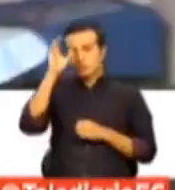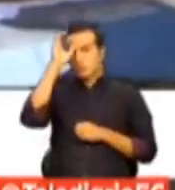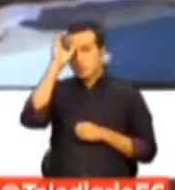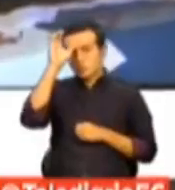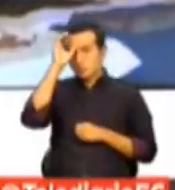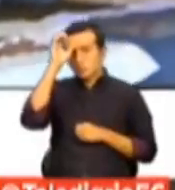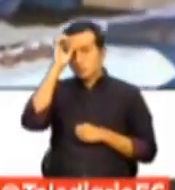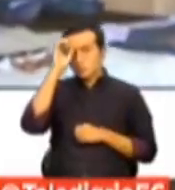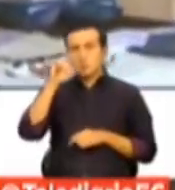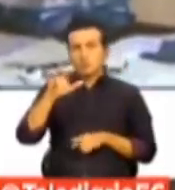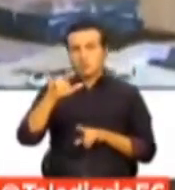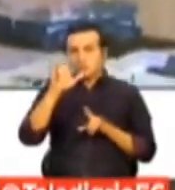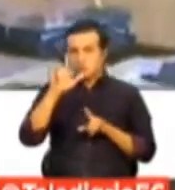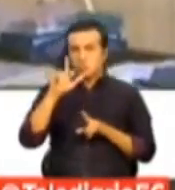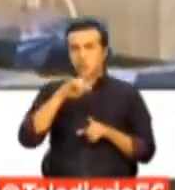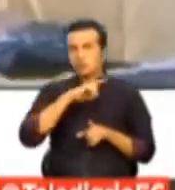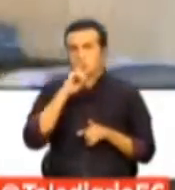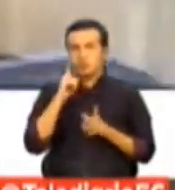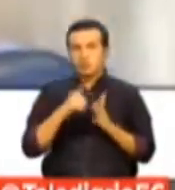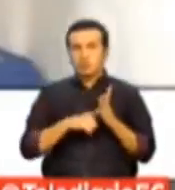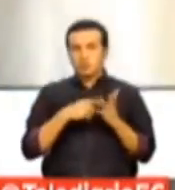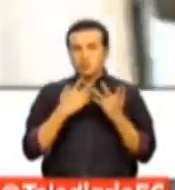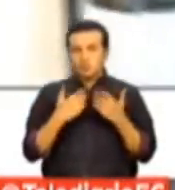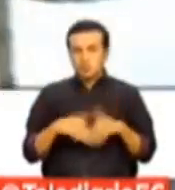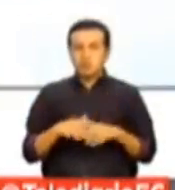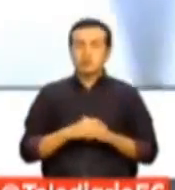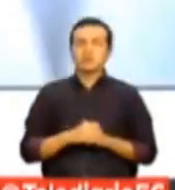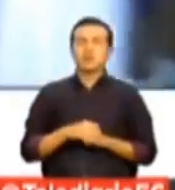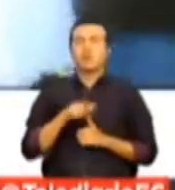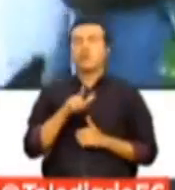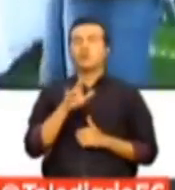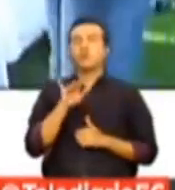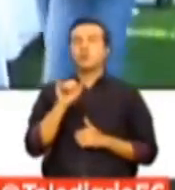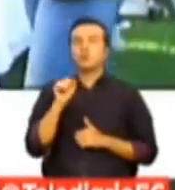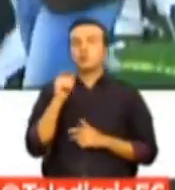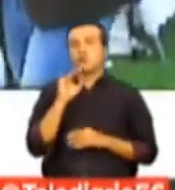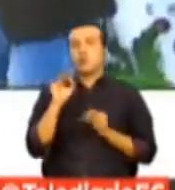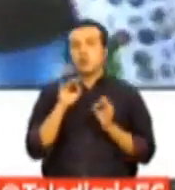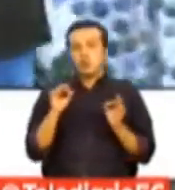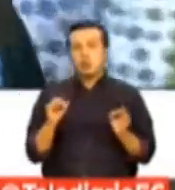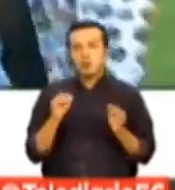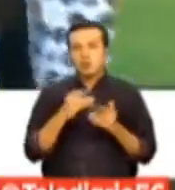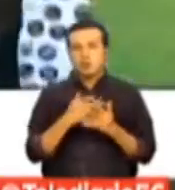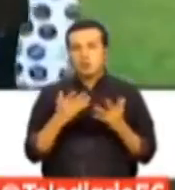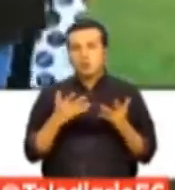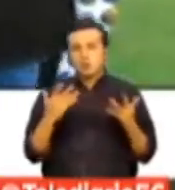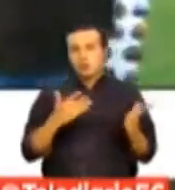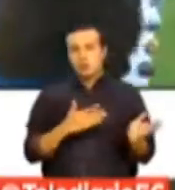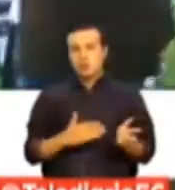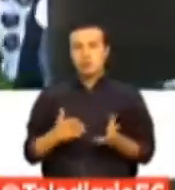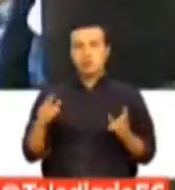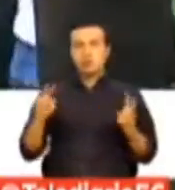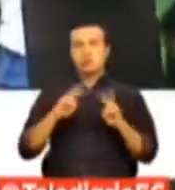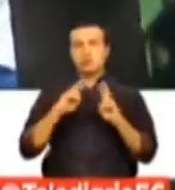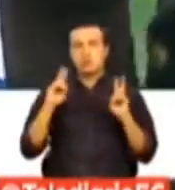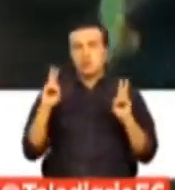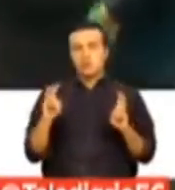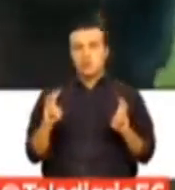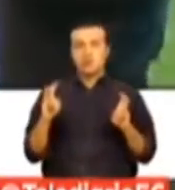cultura del rock. También tenemos, como decía Luis, varios souvenirs alusivos,